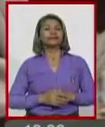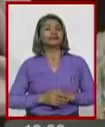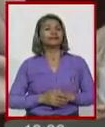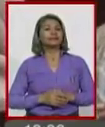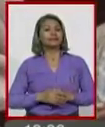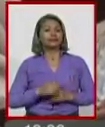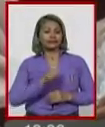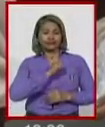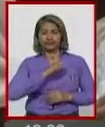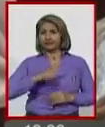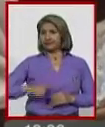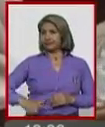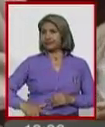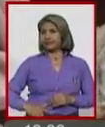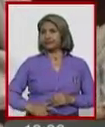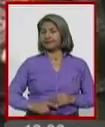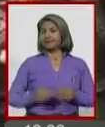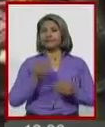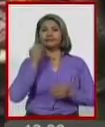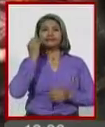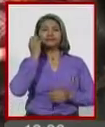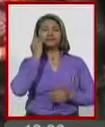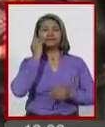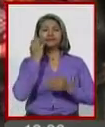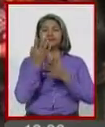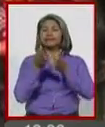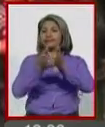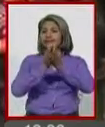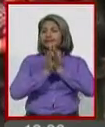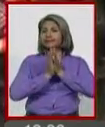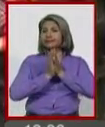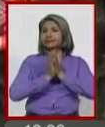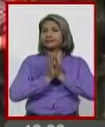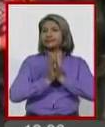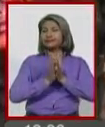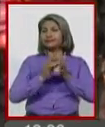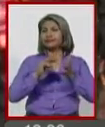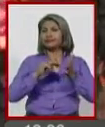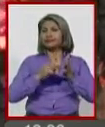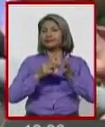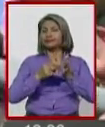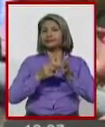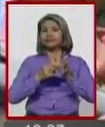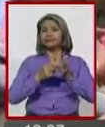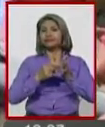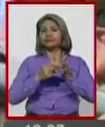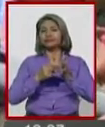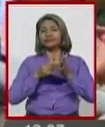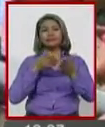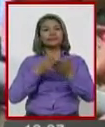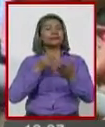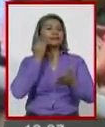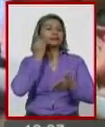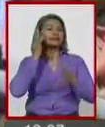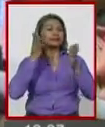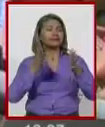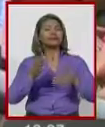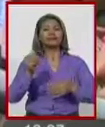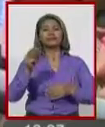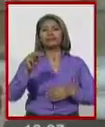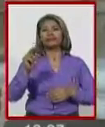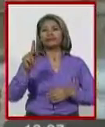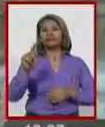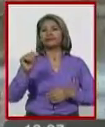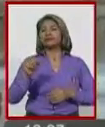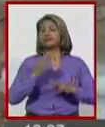alcaldía quemada de Loro Alteña, exigiendo la abrogación total del Código Penal. Acullico porque también criminaliza a los sectores cocaleros, a los amautas, no